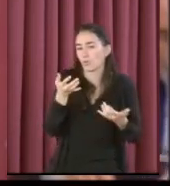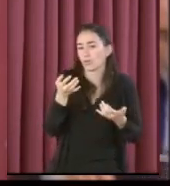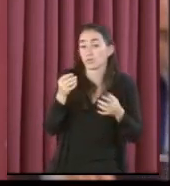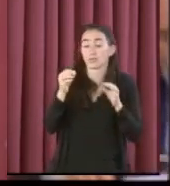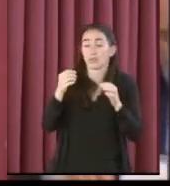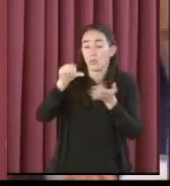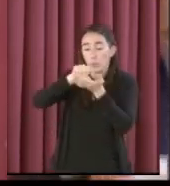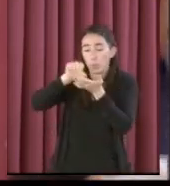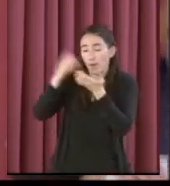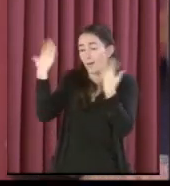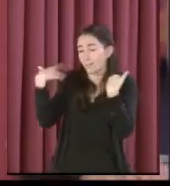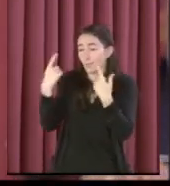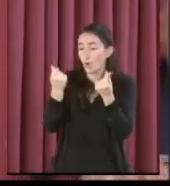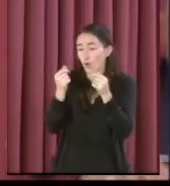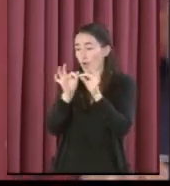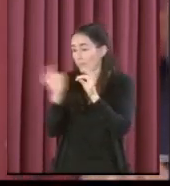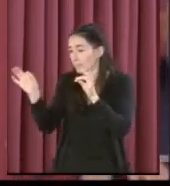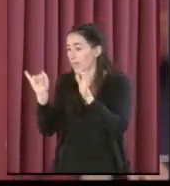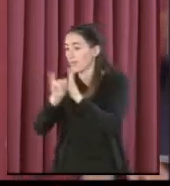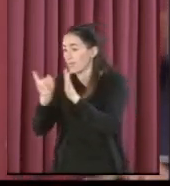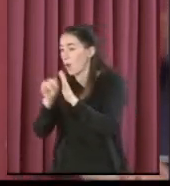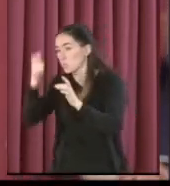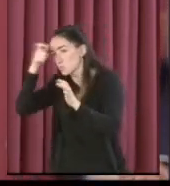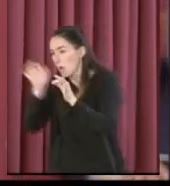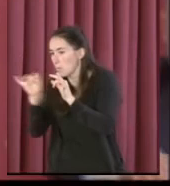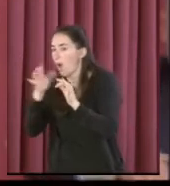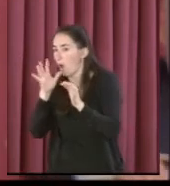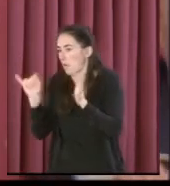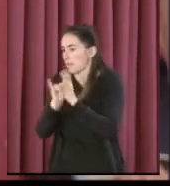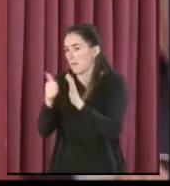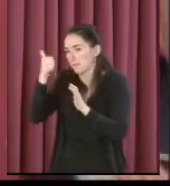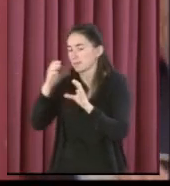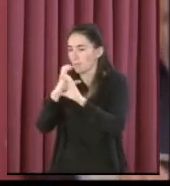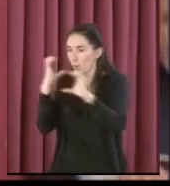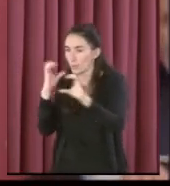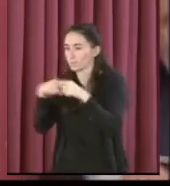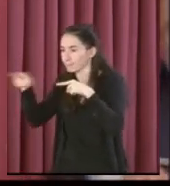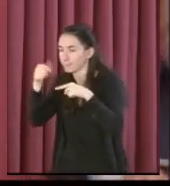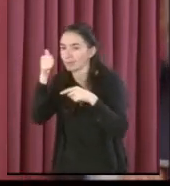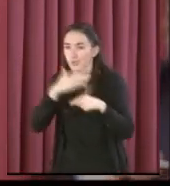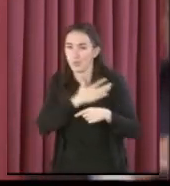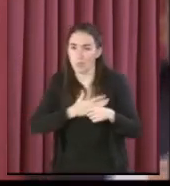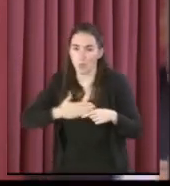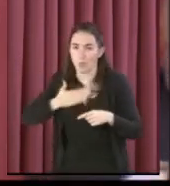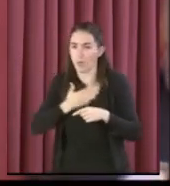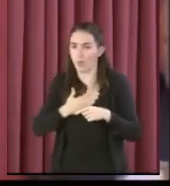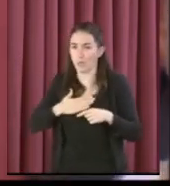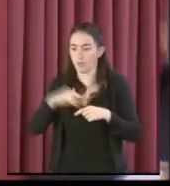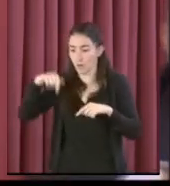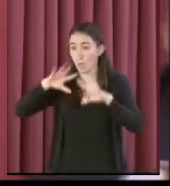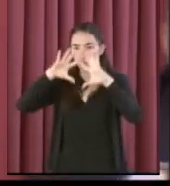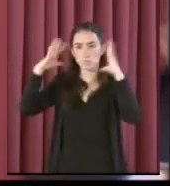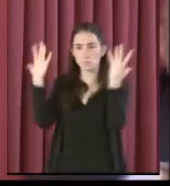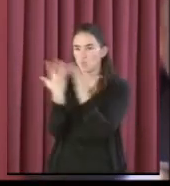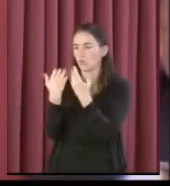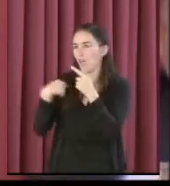Las distancias geográficas que fueron determinantes hoy en día se han reducido a límites insospechados. Vivimos en un mundo globalizado